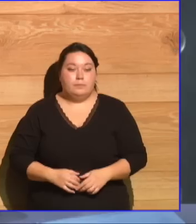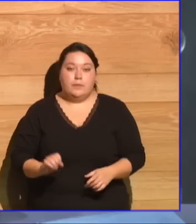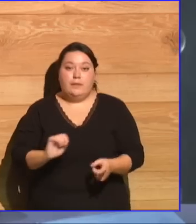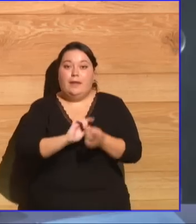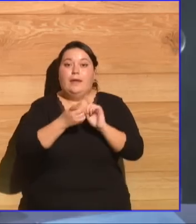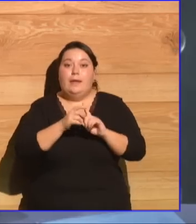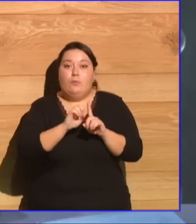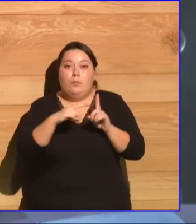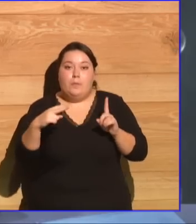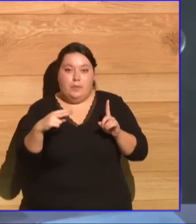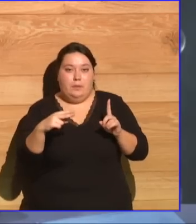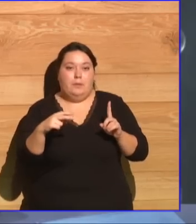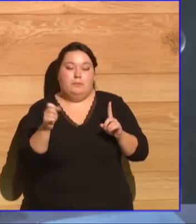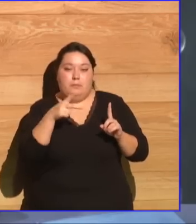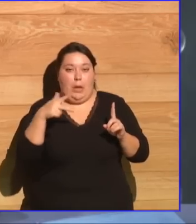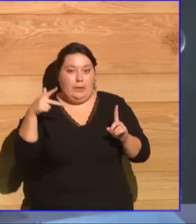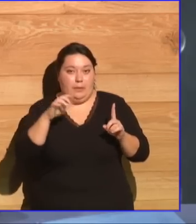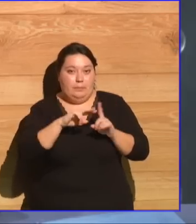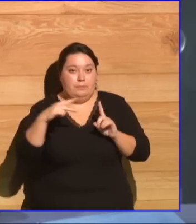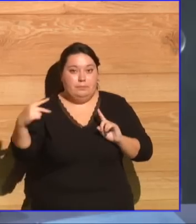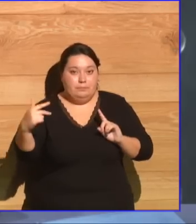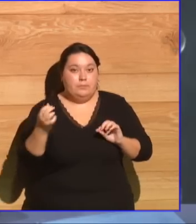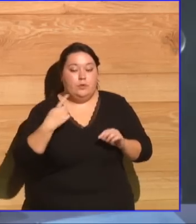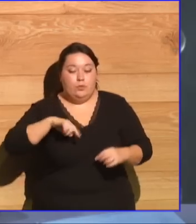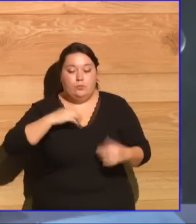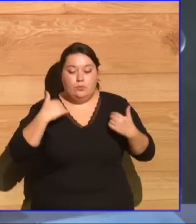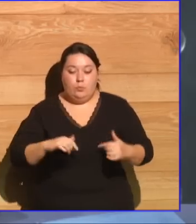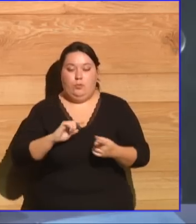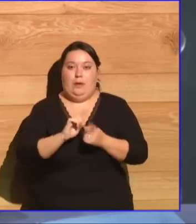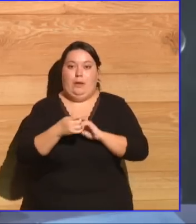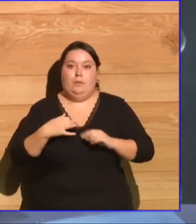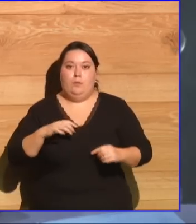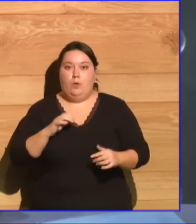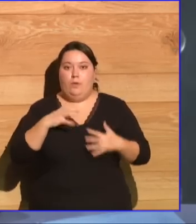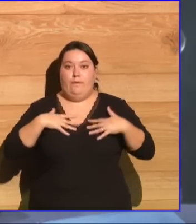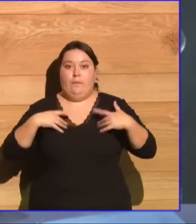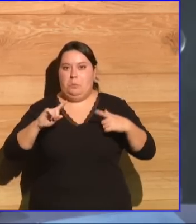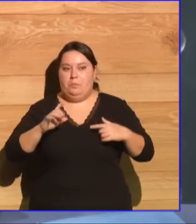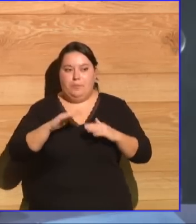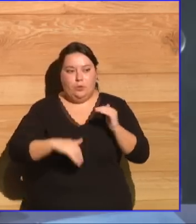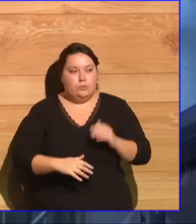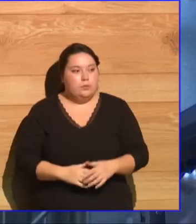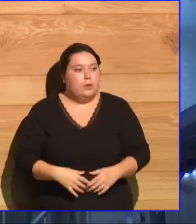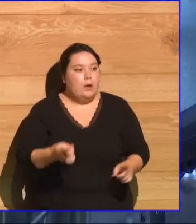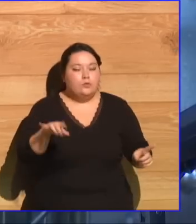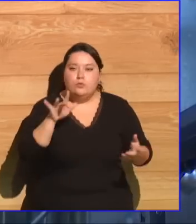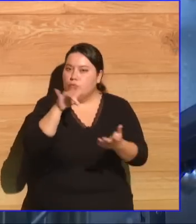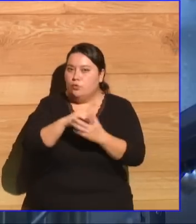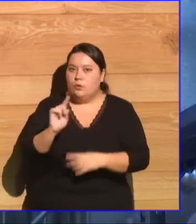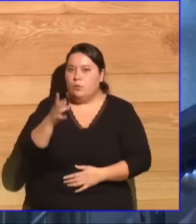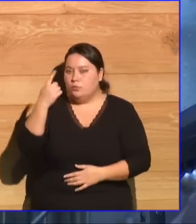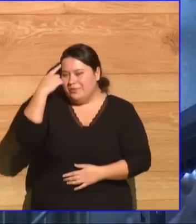Si lo hiciéramos de otra forma infinitamente más espectacular, nuestro cuerpo, sin embargo, reaccionaría con mucho menos asombro. Y, ¿no os pasa que